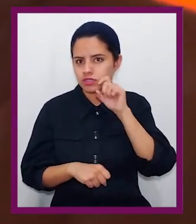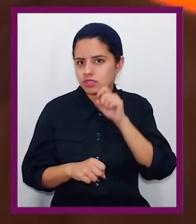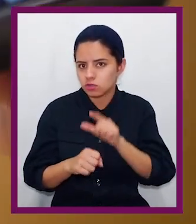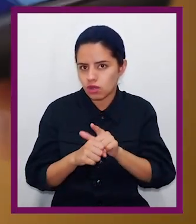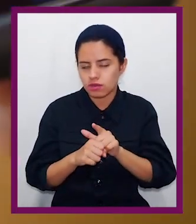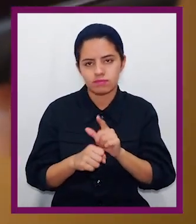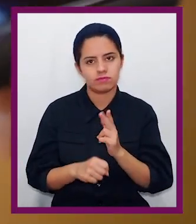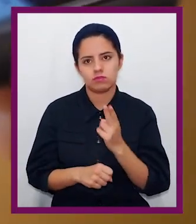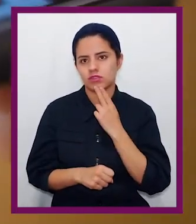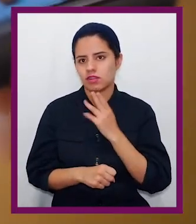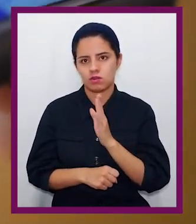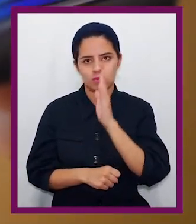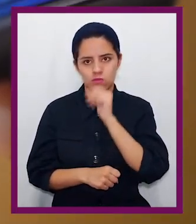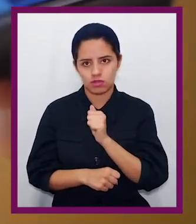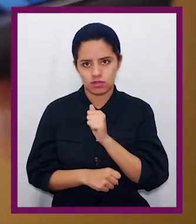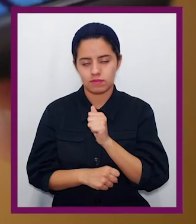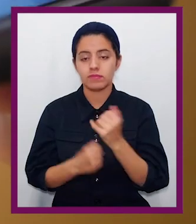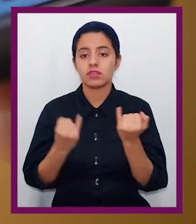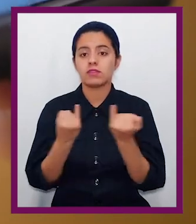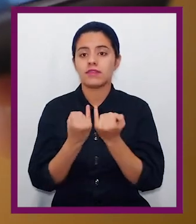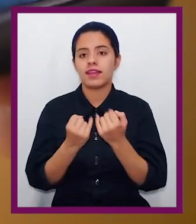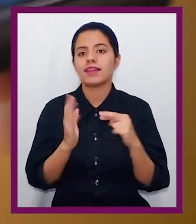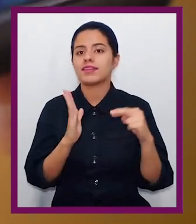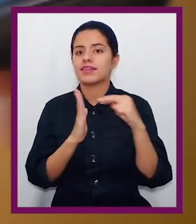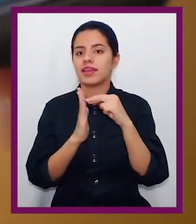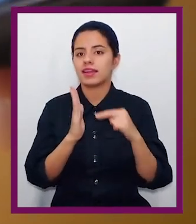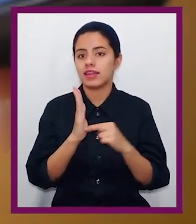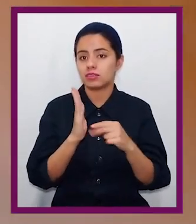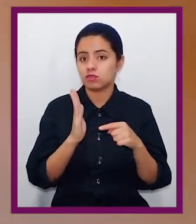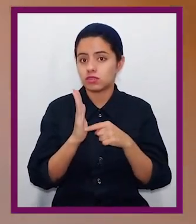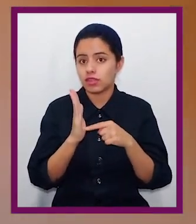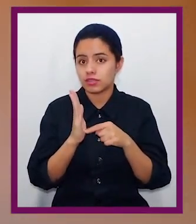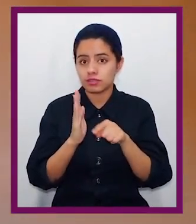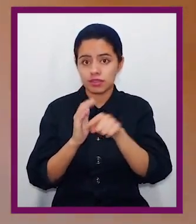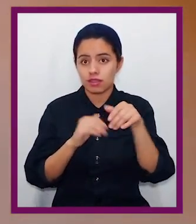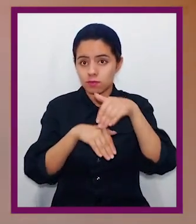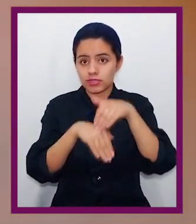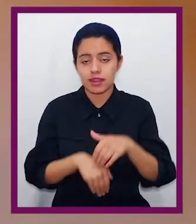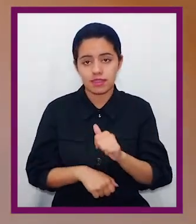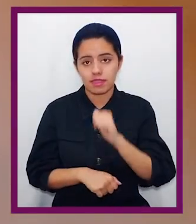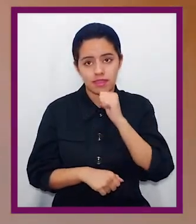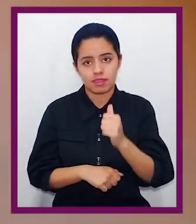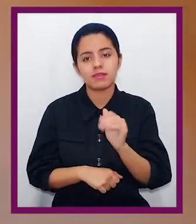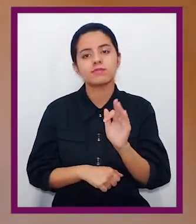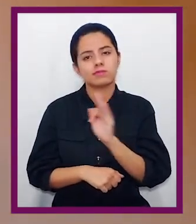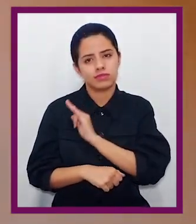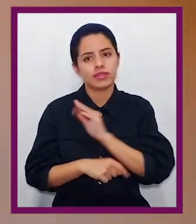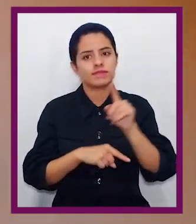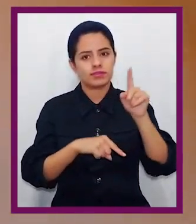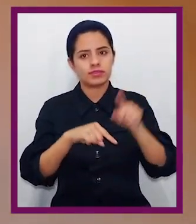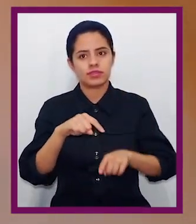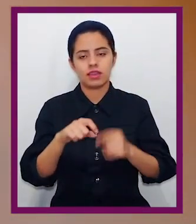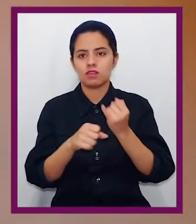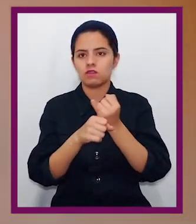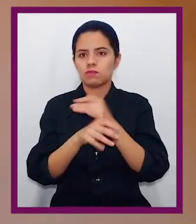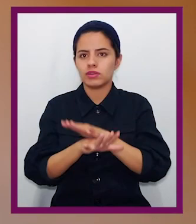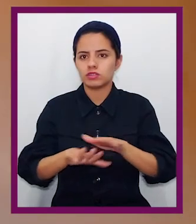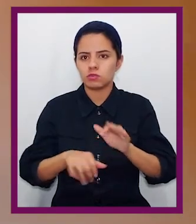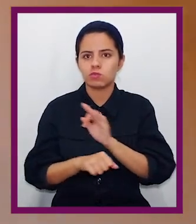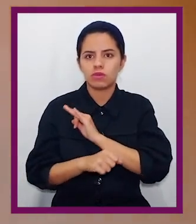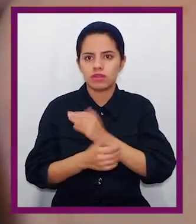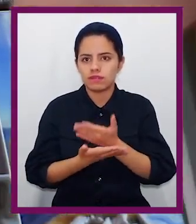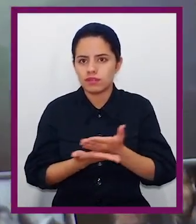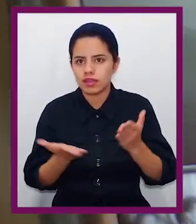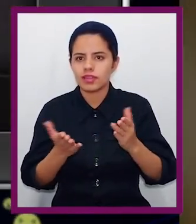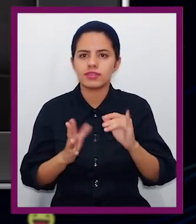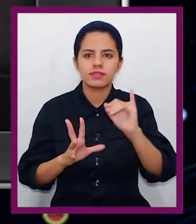usuario se inhabilitó porque incumplió alguna de las condiciones o políticas, ¿qué tipo de contenido podemos o no podemos